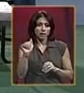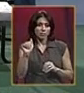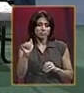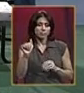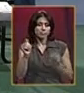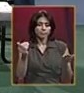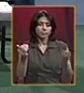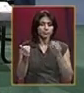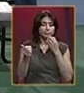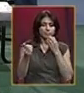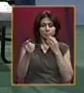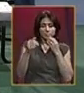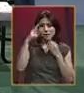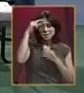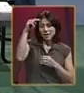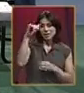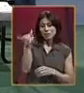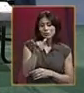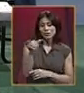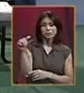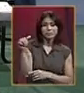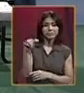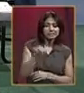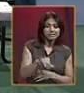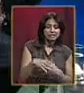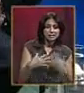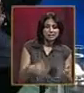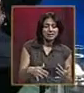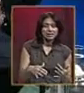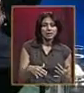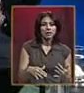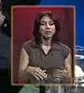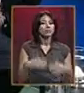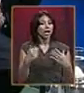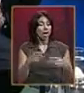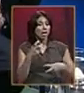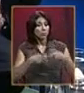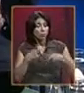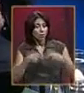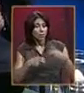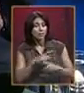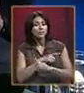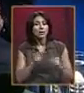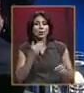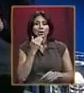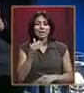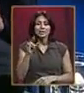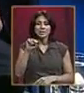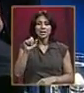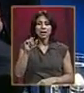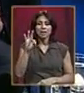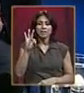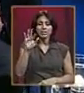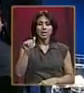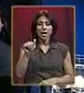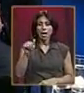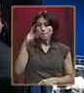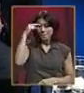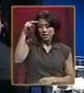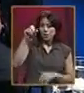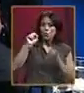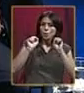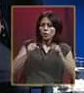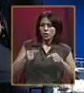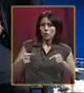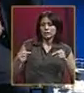quebrado totalmente. Sí. Le ha dificultado las cosas, pero gracias al NAFTA, México ha podido combatir razonablemente. Sí,